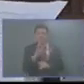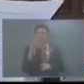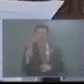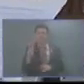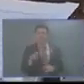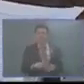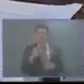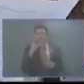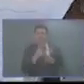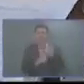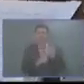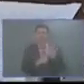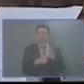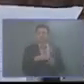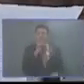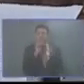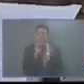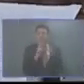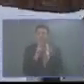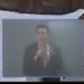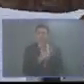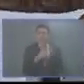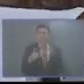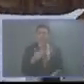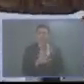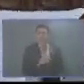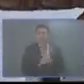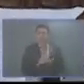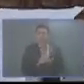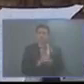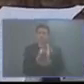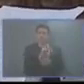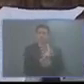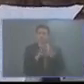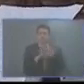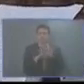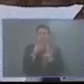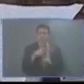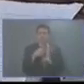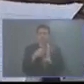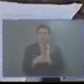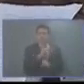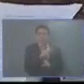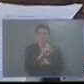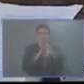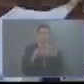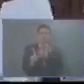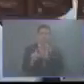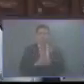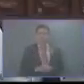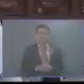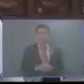F96-0B2 que presentó el FMLN al Ministerio de Hacienda el 29 de abril del 2016.